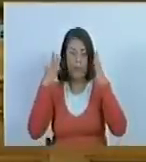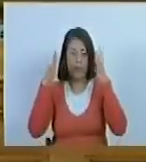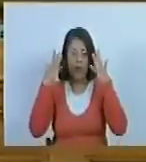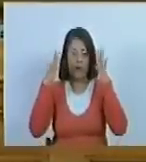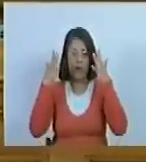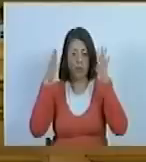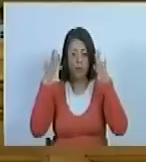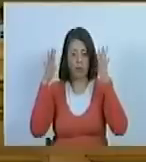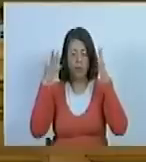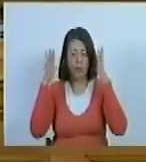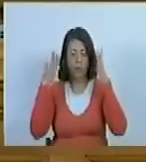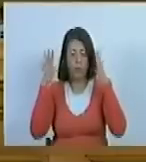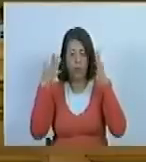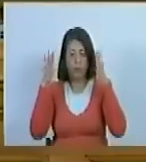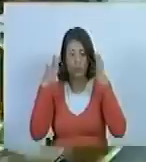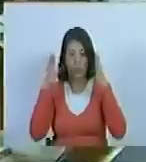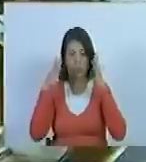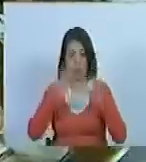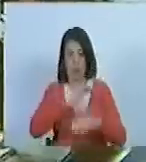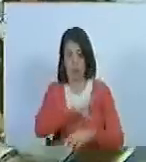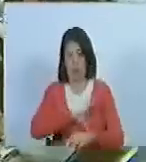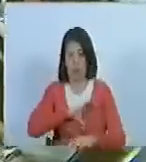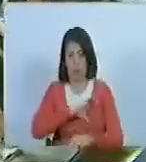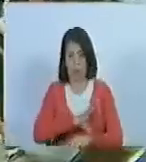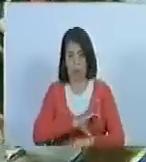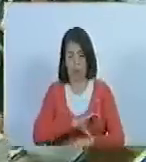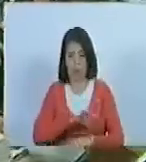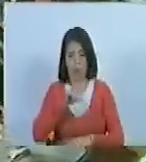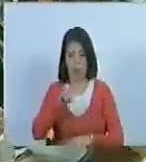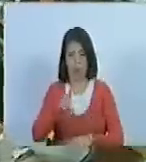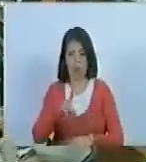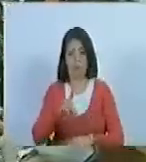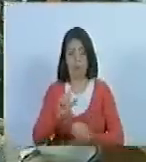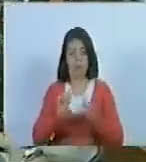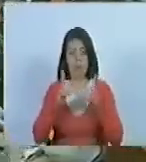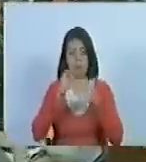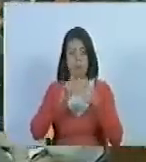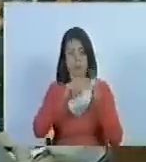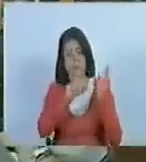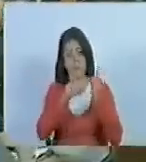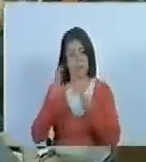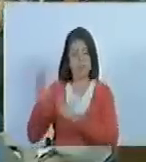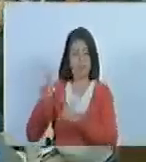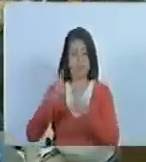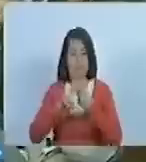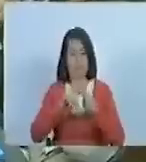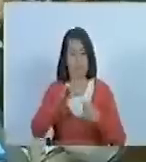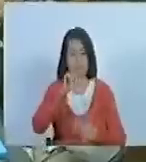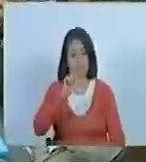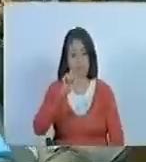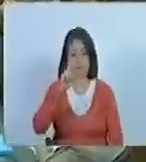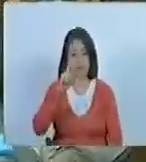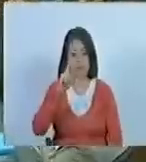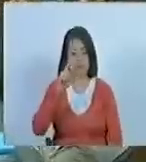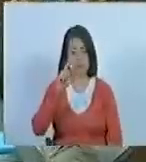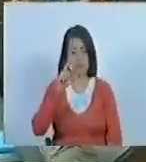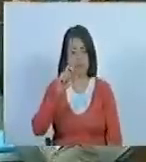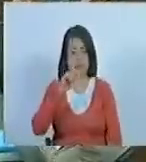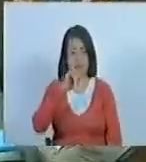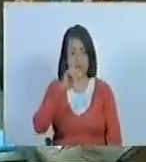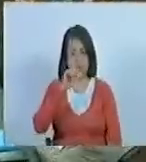para la comisión preliminar en cabeza de su coordinador, el